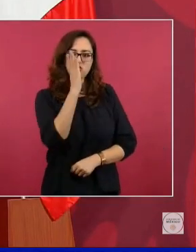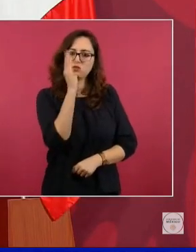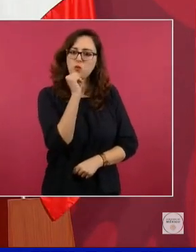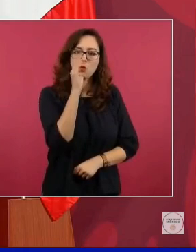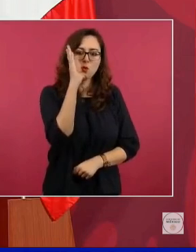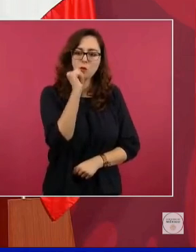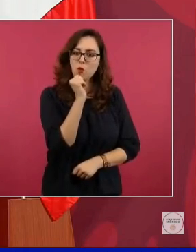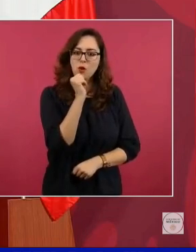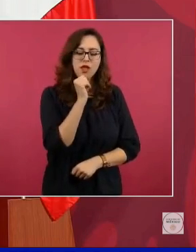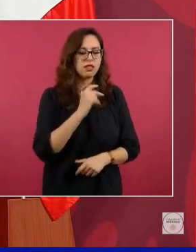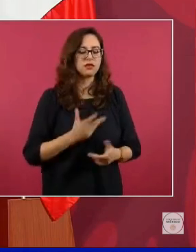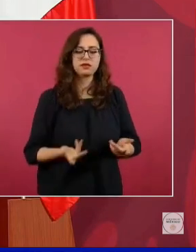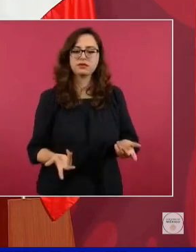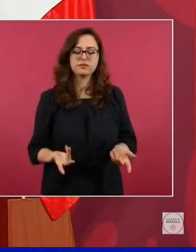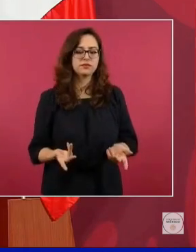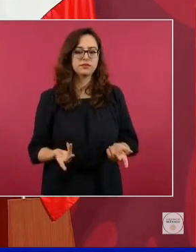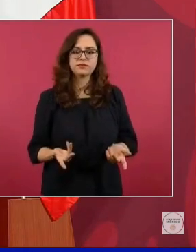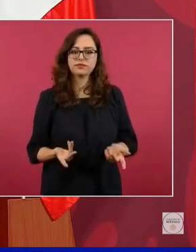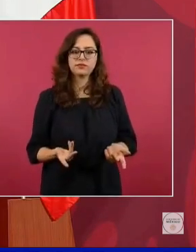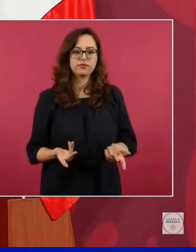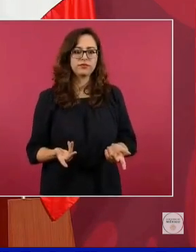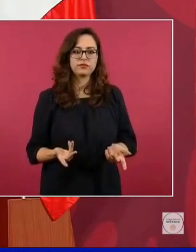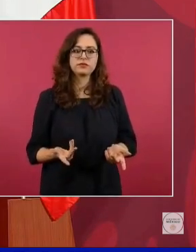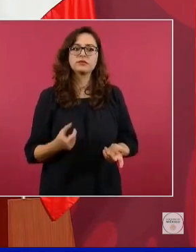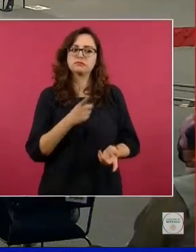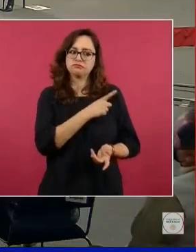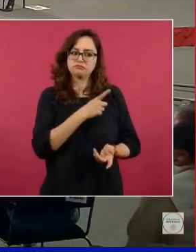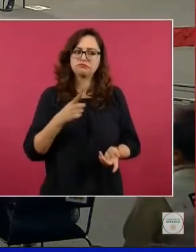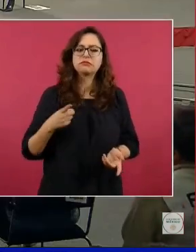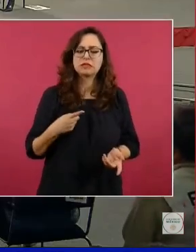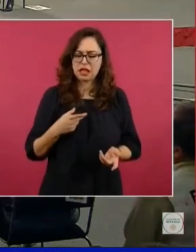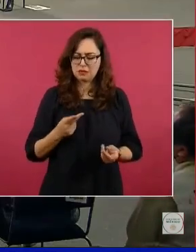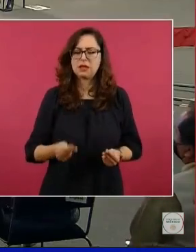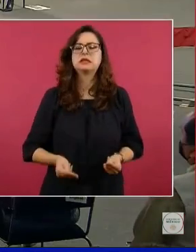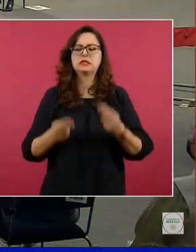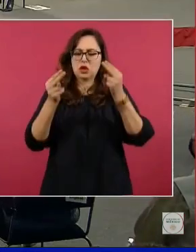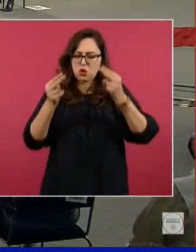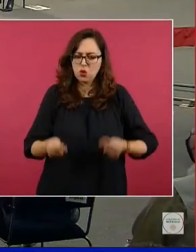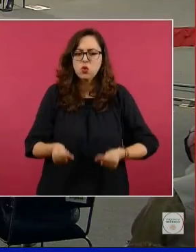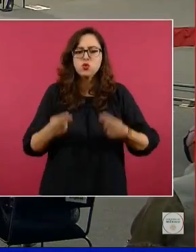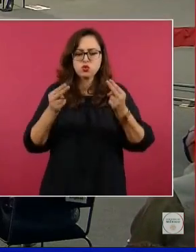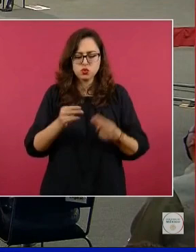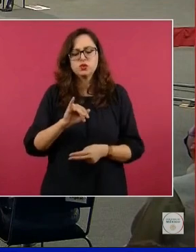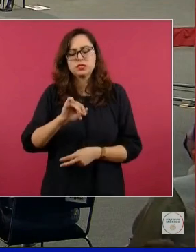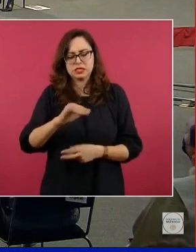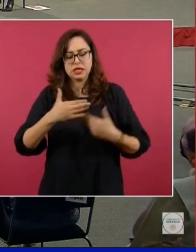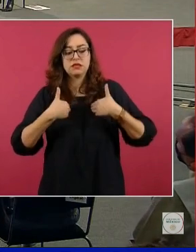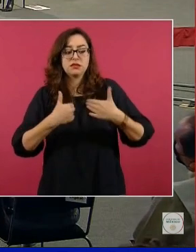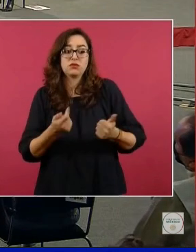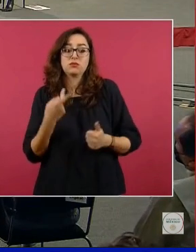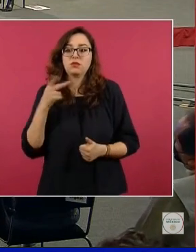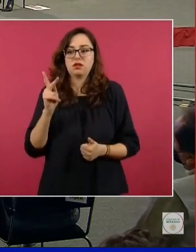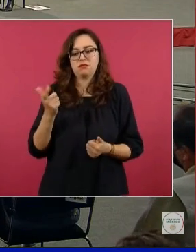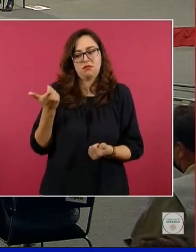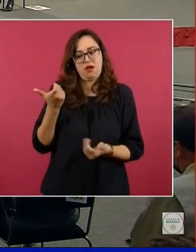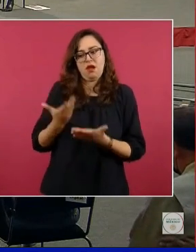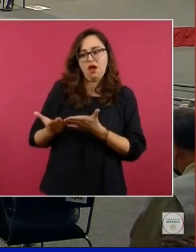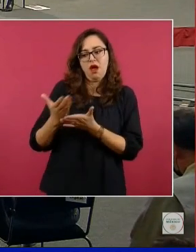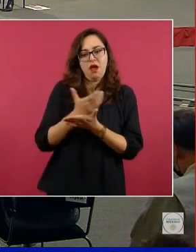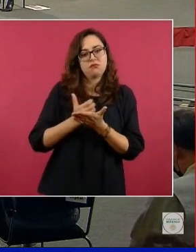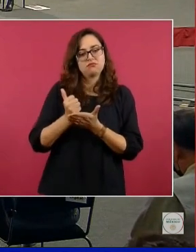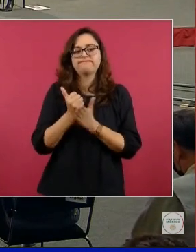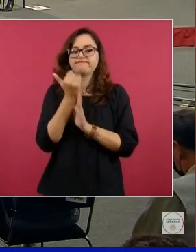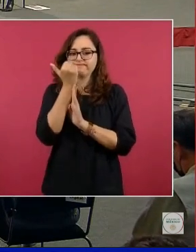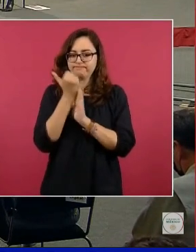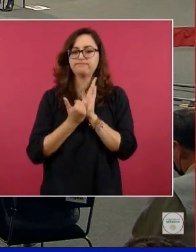Por lo general, tiene que haber negocios con ganancias razonables,